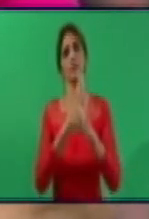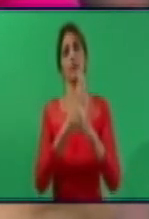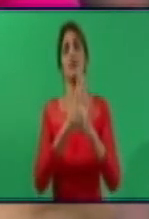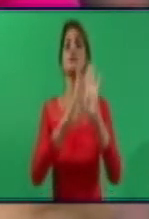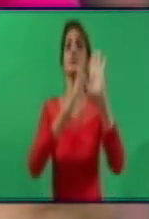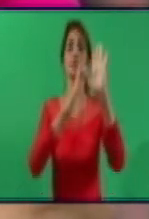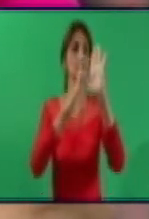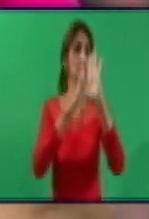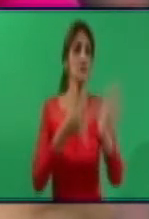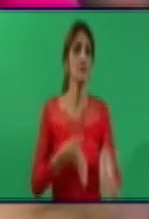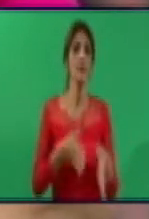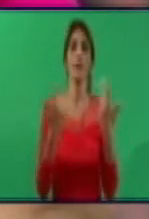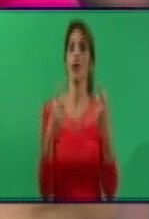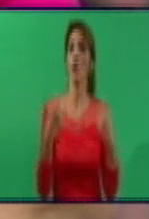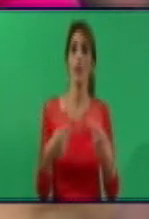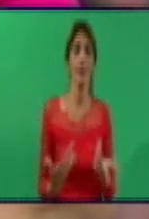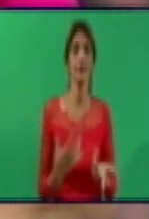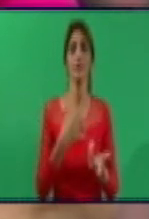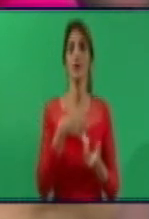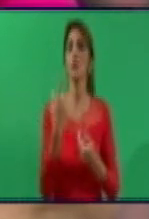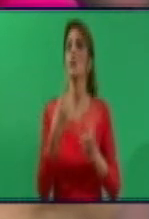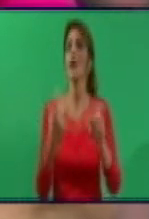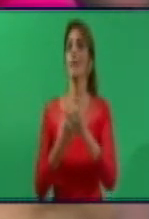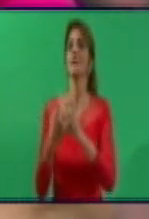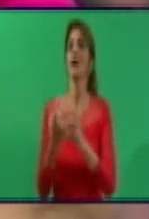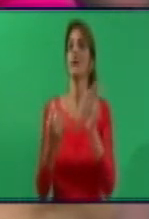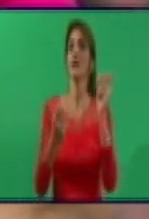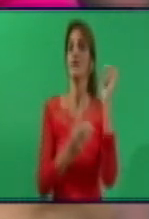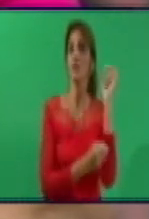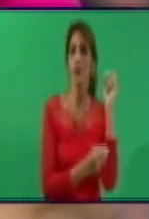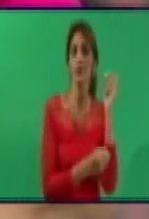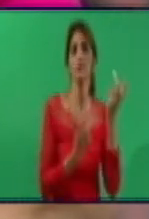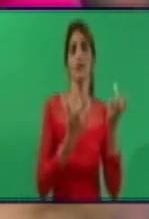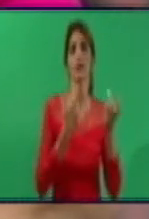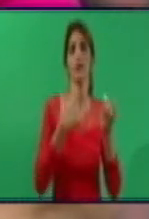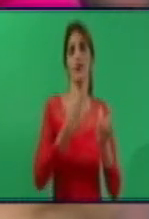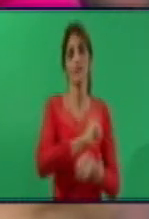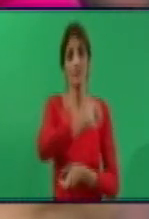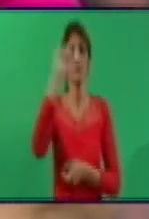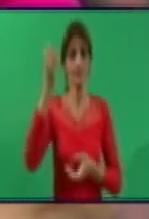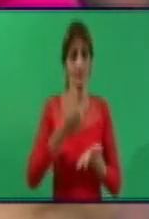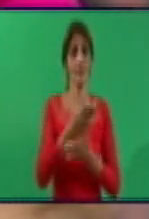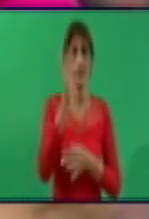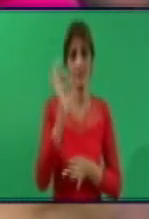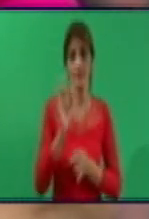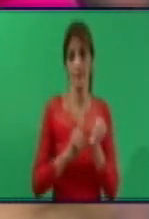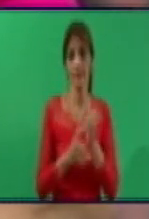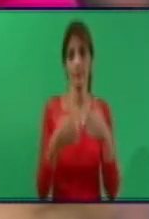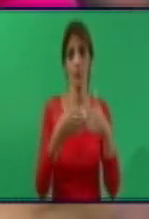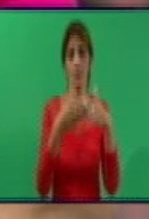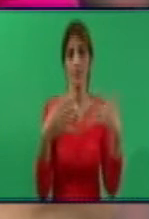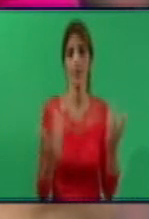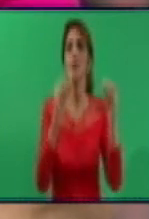que enfrenta una batalla tan dura, tan difícil como esta y ha salido adelante. Recabamos siempre del protagonismo del